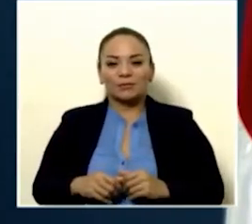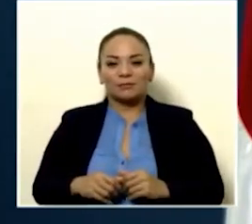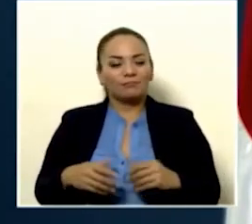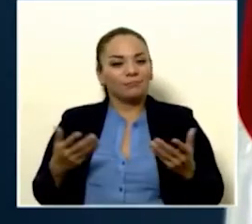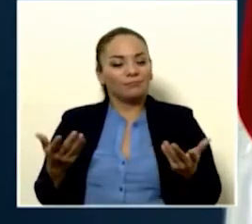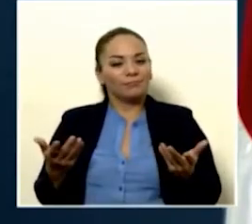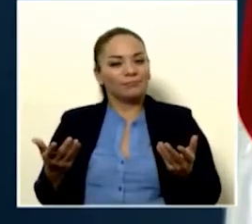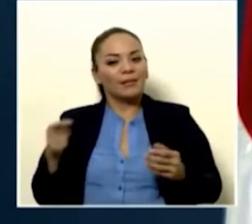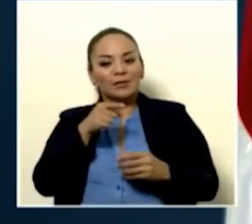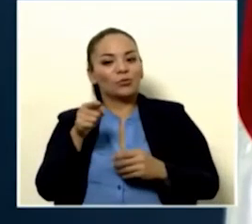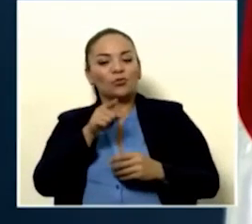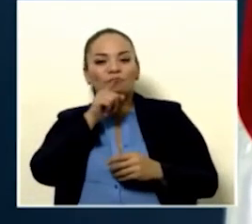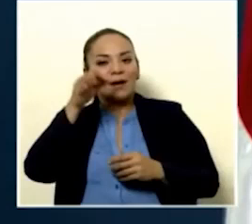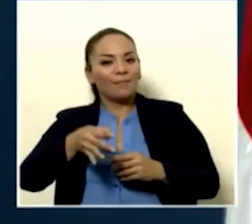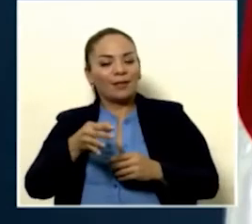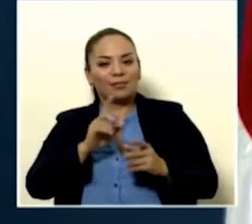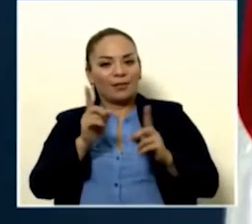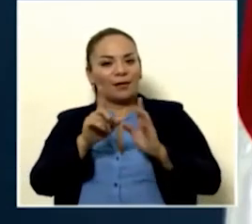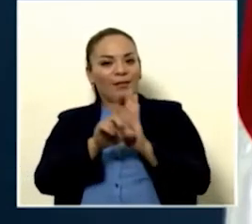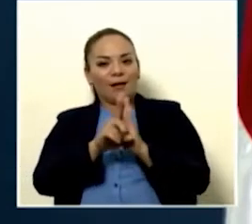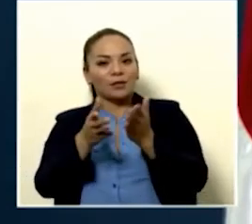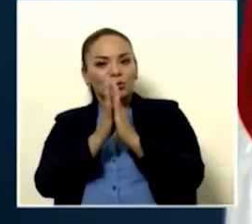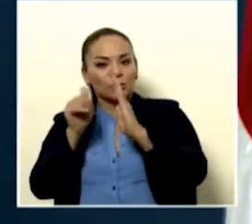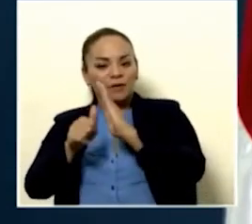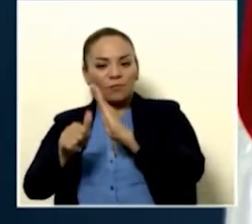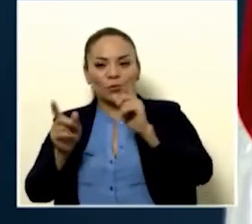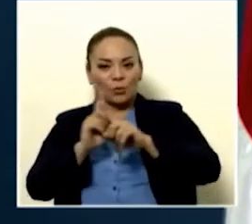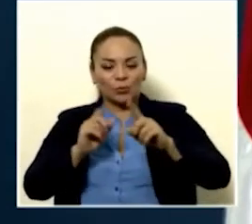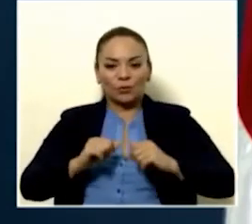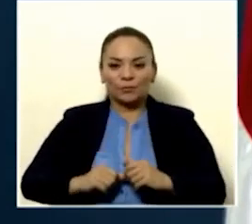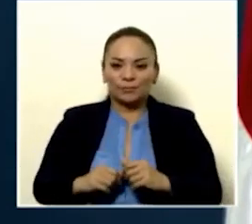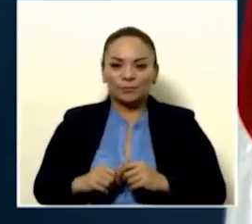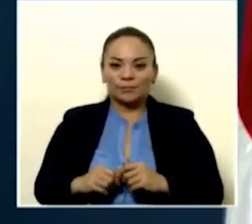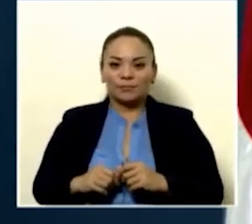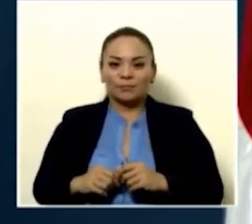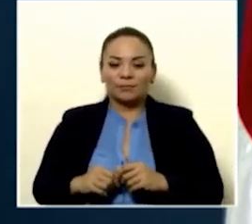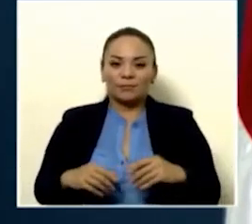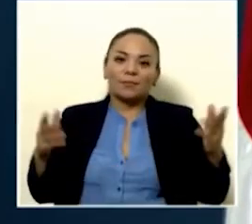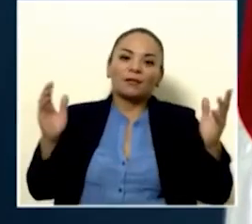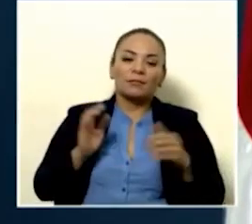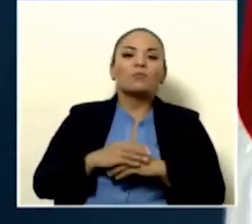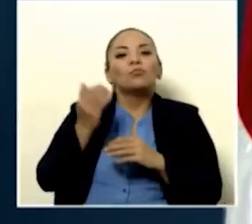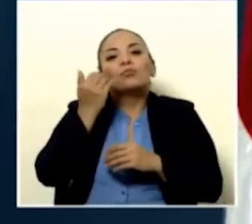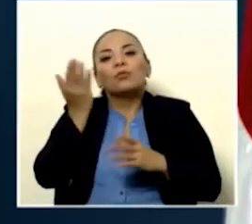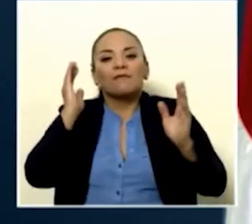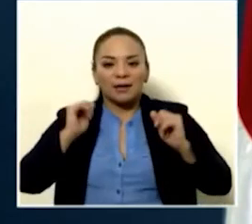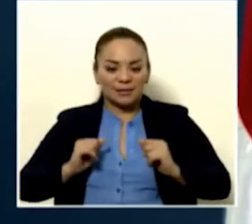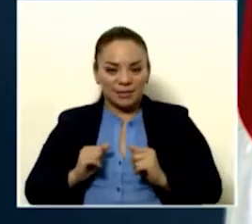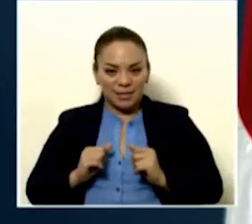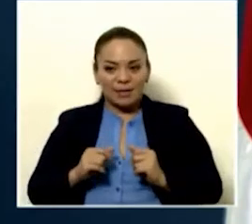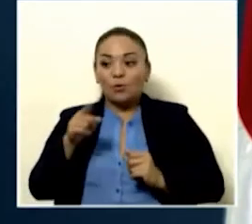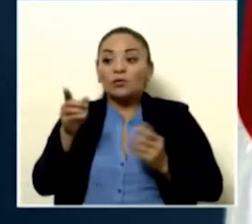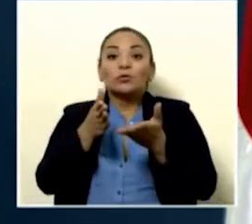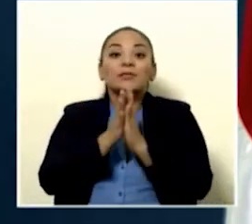que no son solicitudes de refugio legítimas, todas, sino que es que es muy fácil, porque al